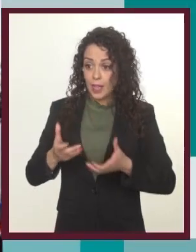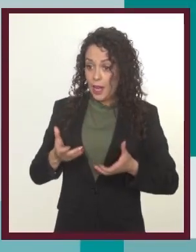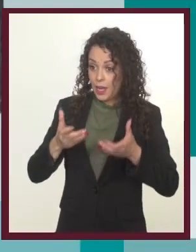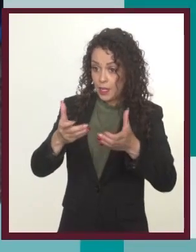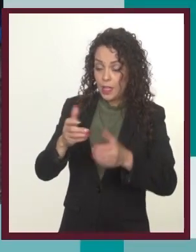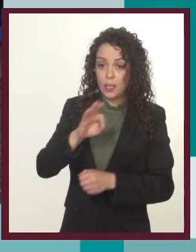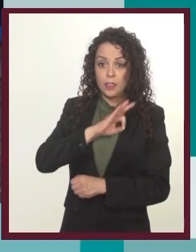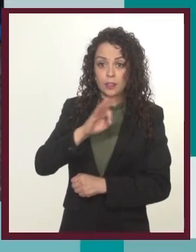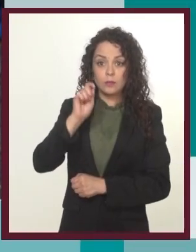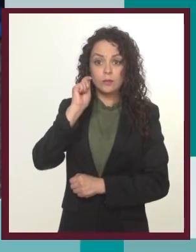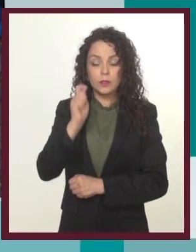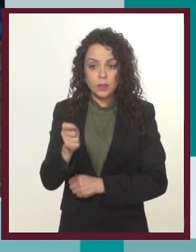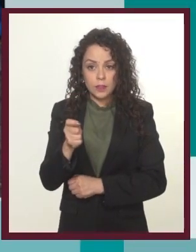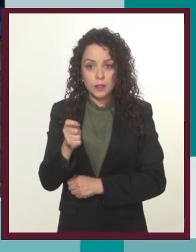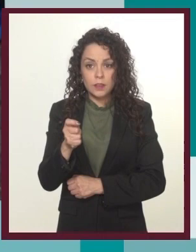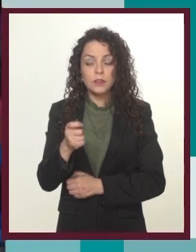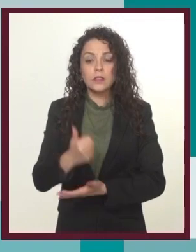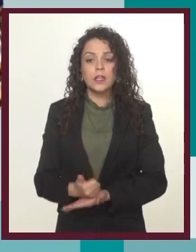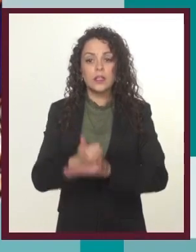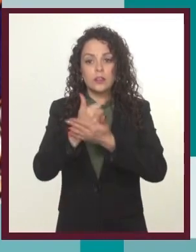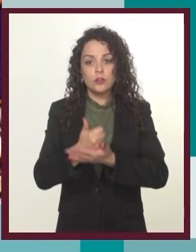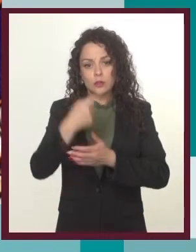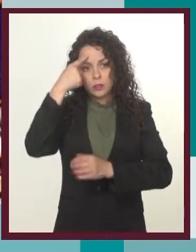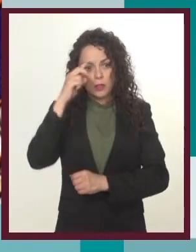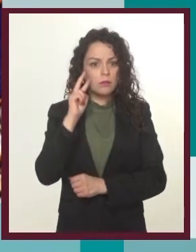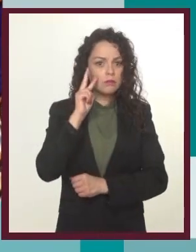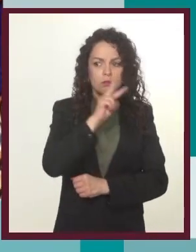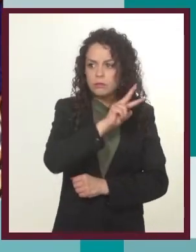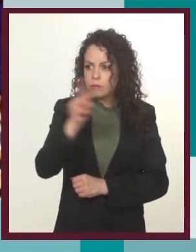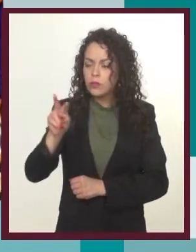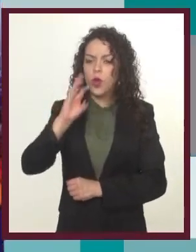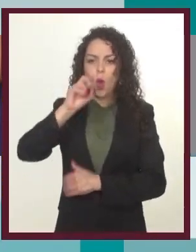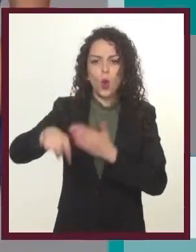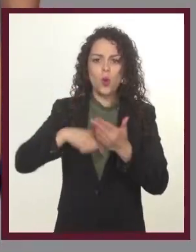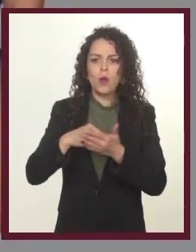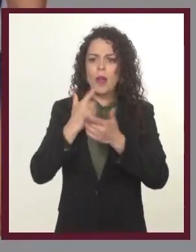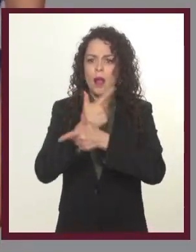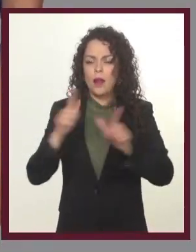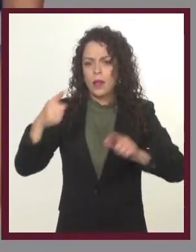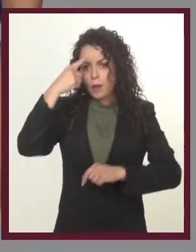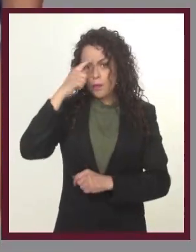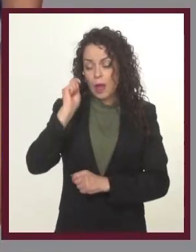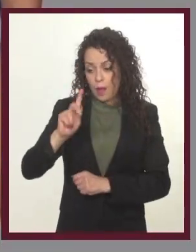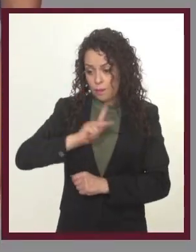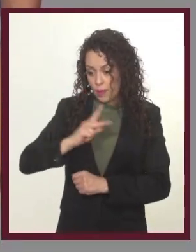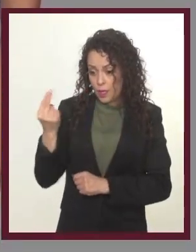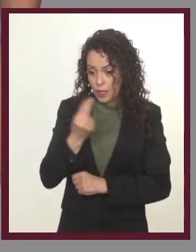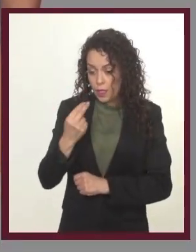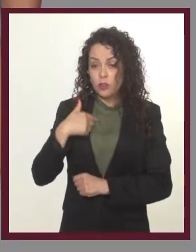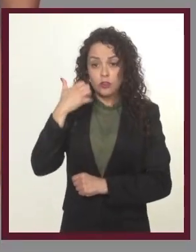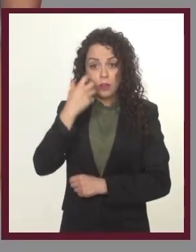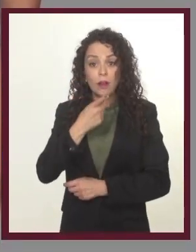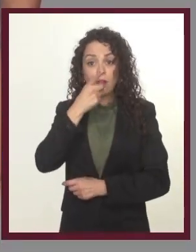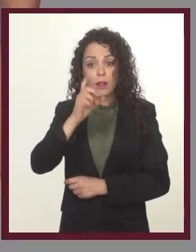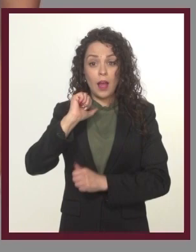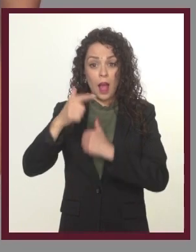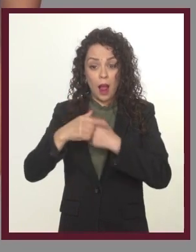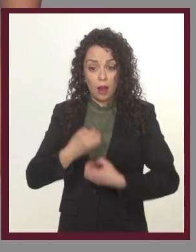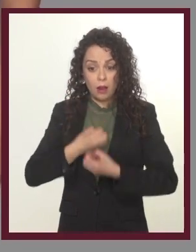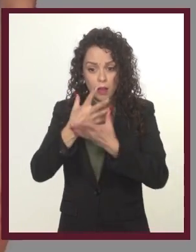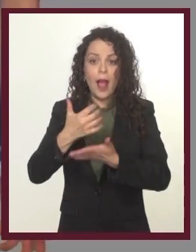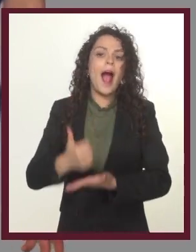espacio se puede convertir en un lienzo, o un escenario, o un lugar cualquiera que le dé cabida a nuestra necesidad de decir